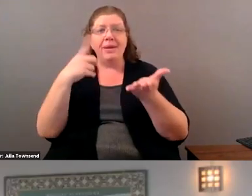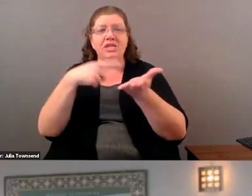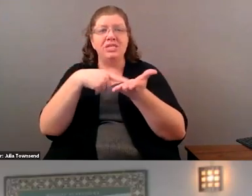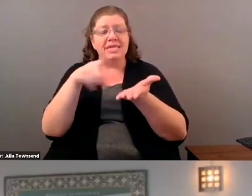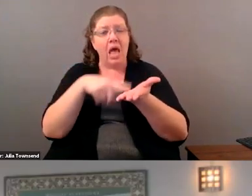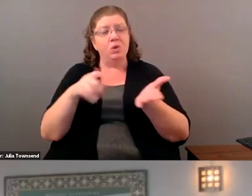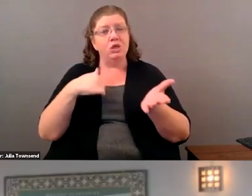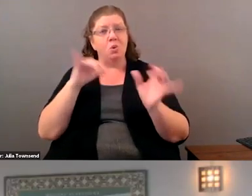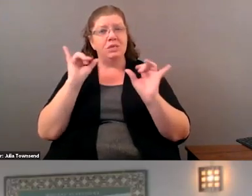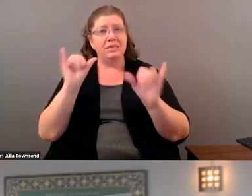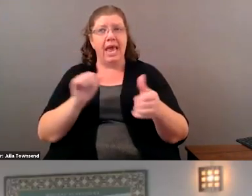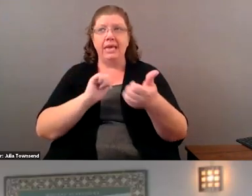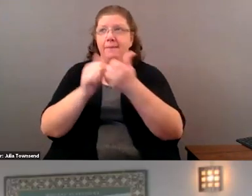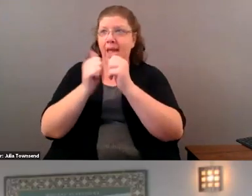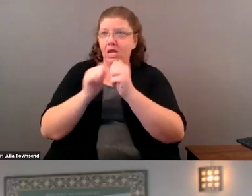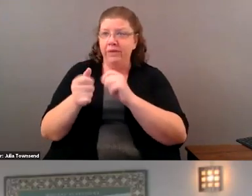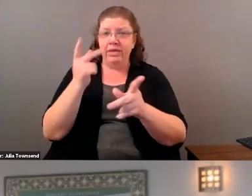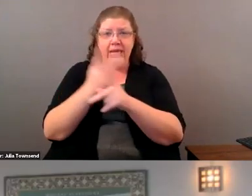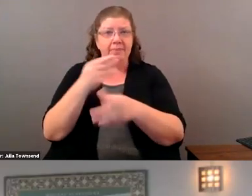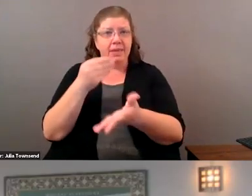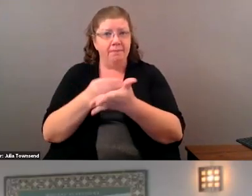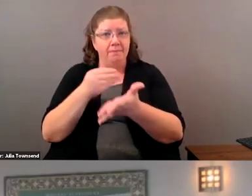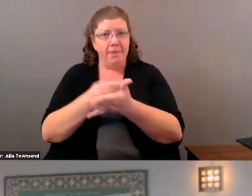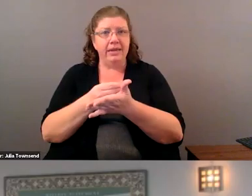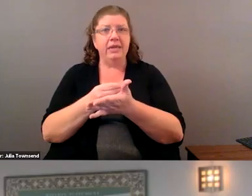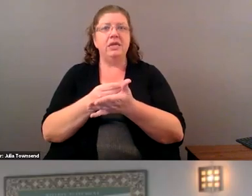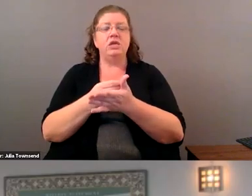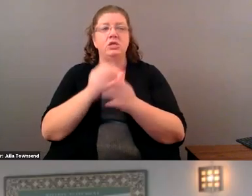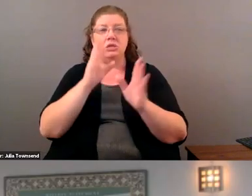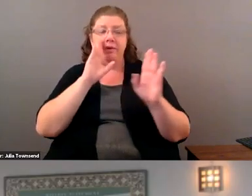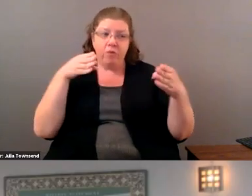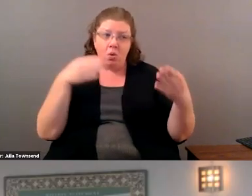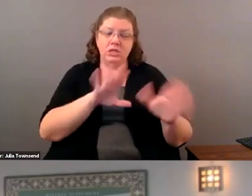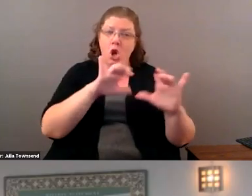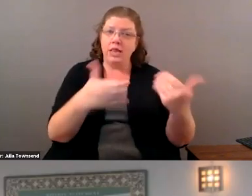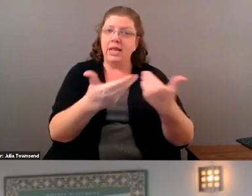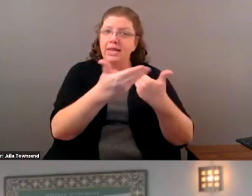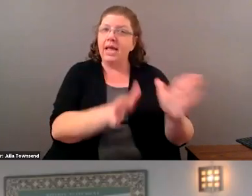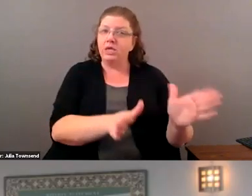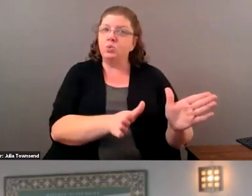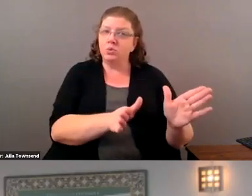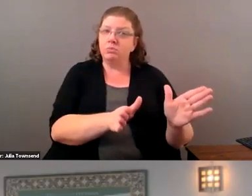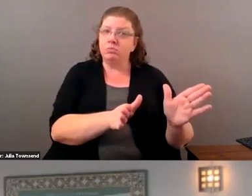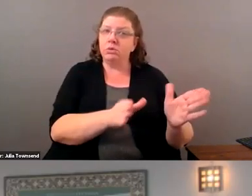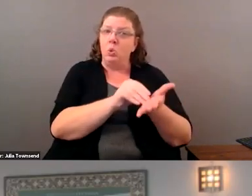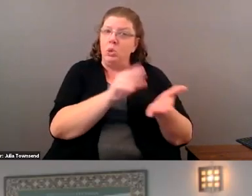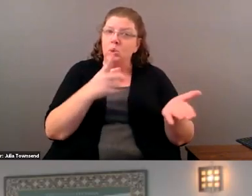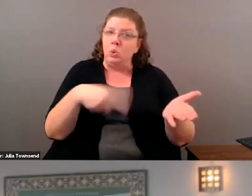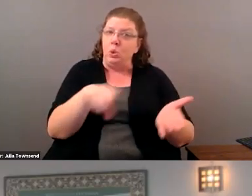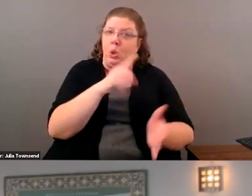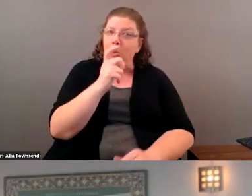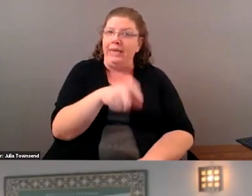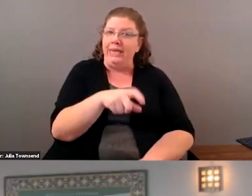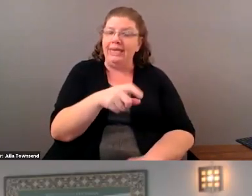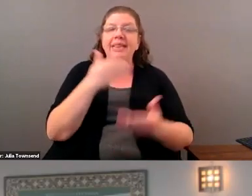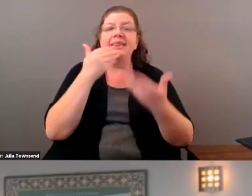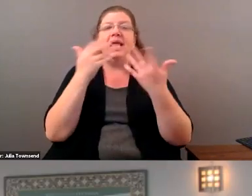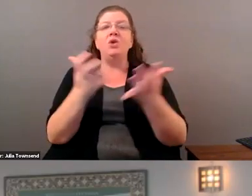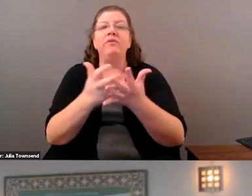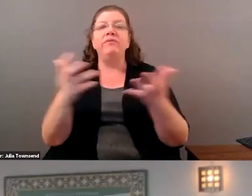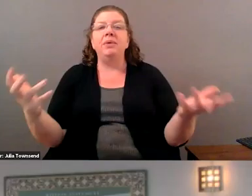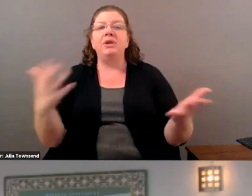eso en cuenta y también si pudiéramos ver cuánto es el salario simplemente para para que